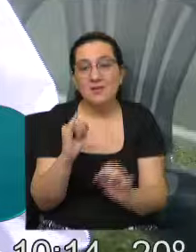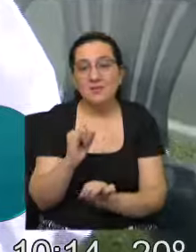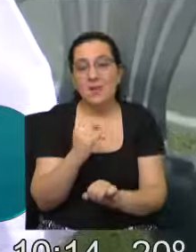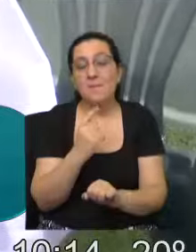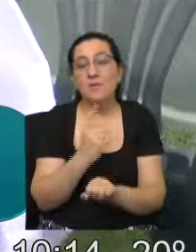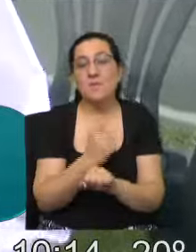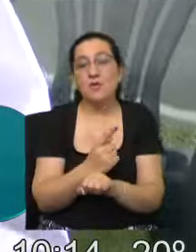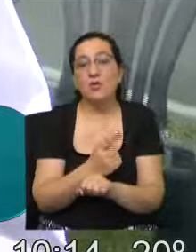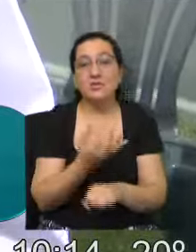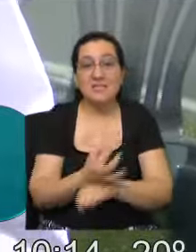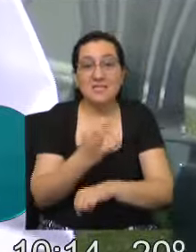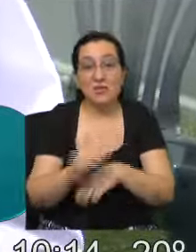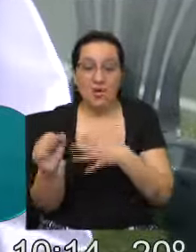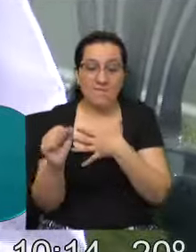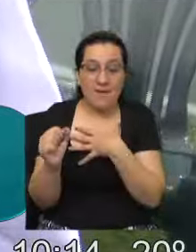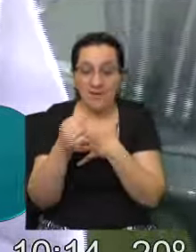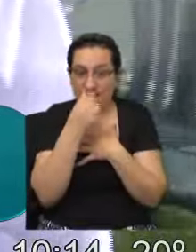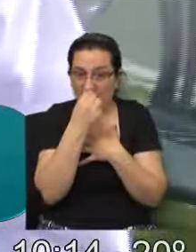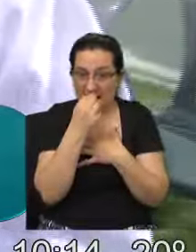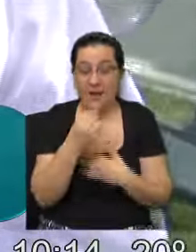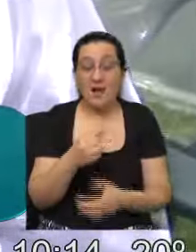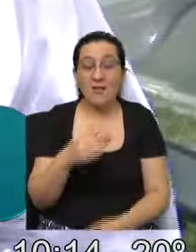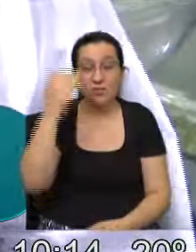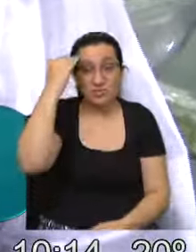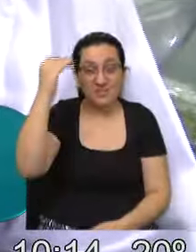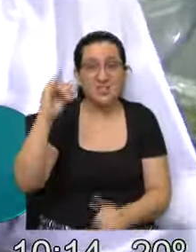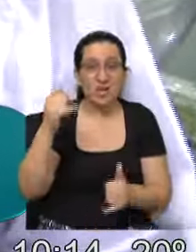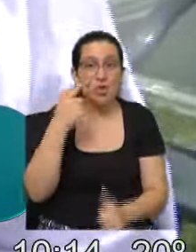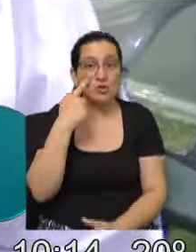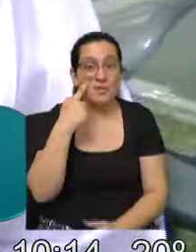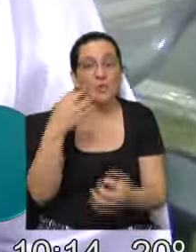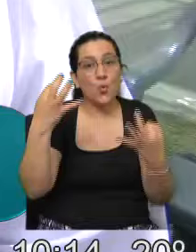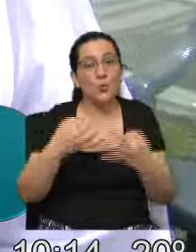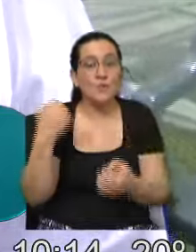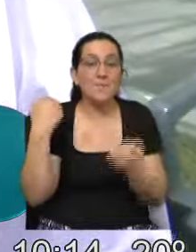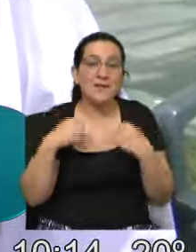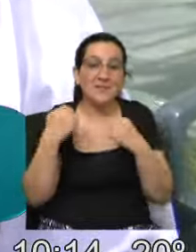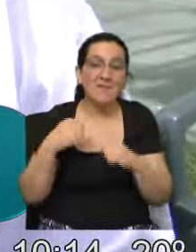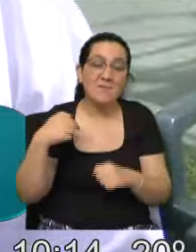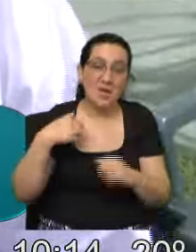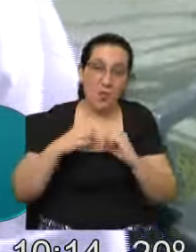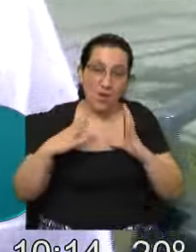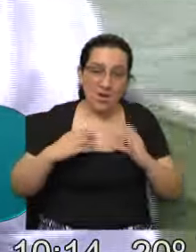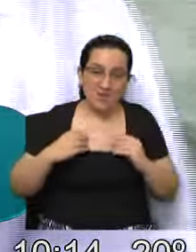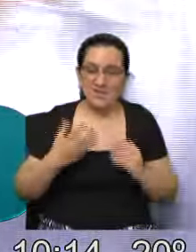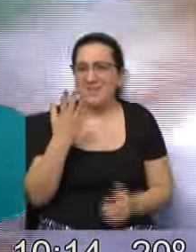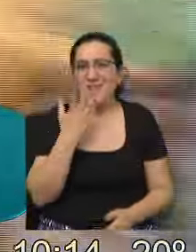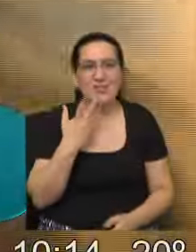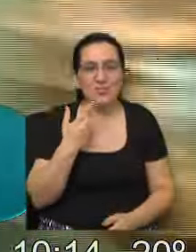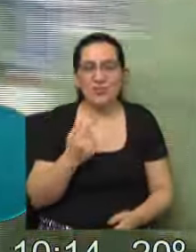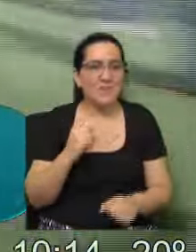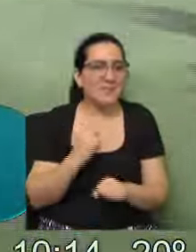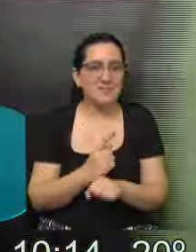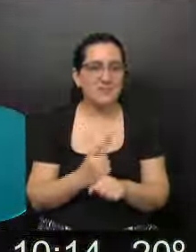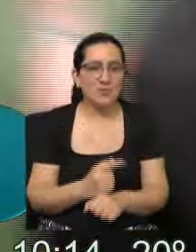acorio el docente que bailaba ellos ya lo conocían porque había sido practicante de mi escuela eh Y Bueno digo les encantó de entrada la